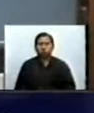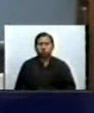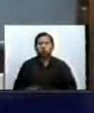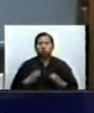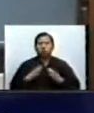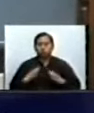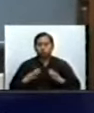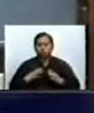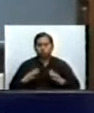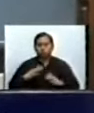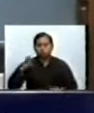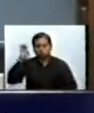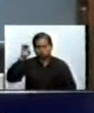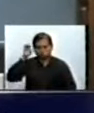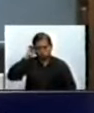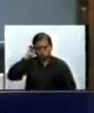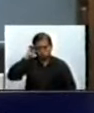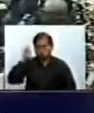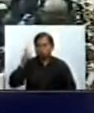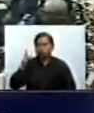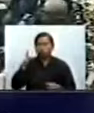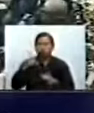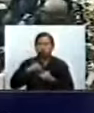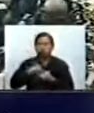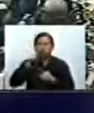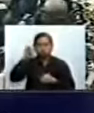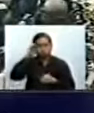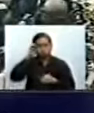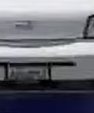Capacitación del Estado, perdón, participación del Estado en la economía.